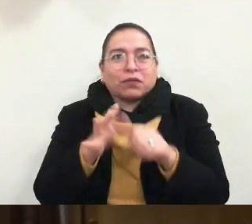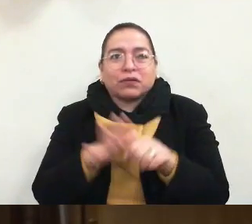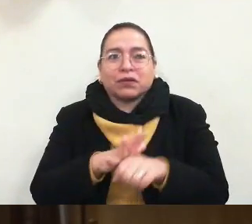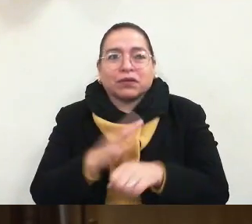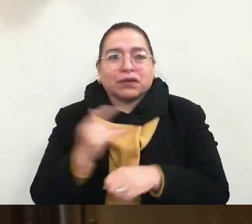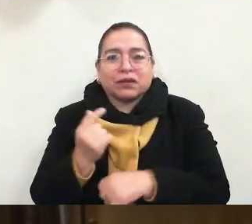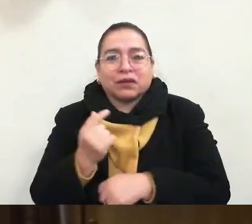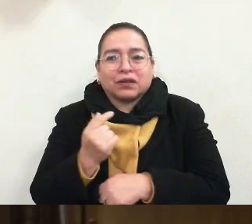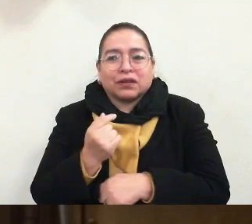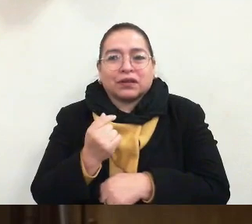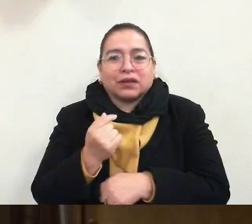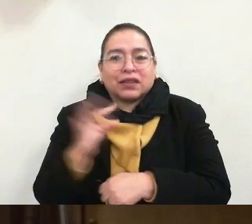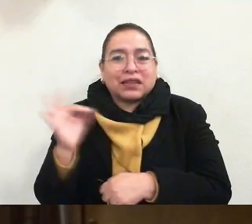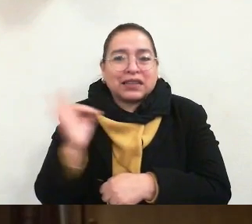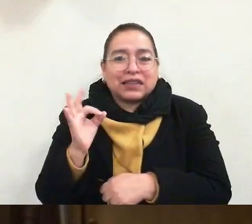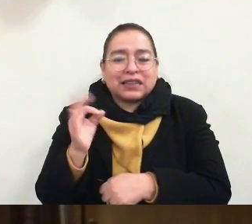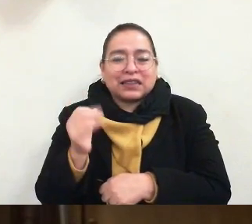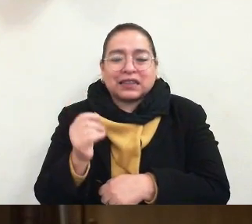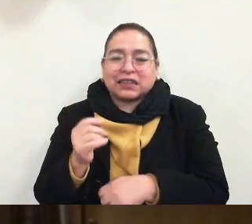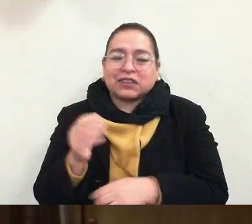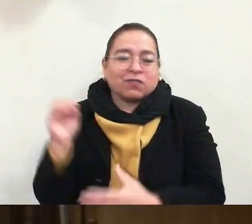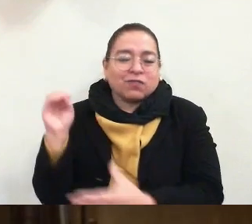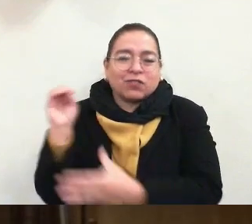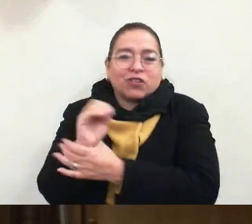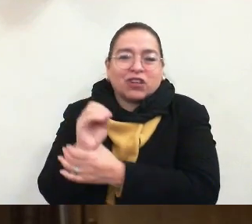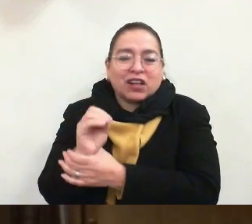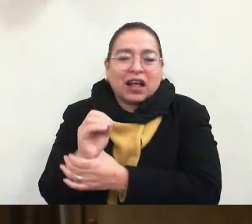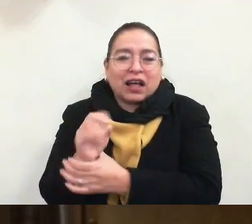Y luego en Nazaret,